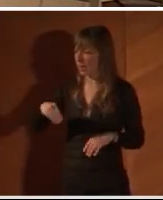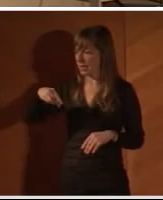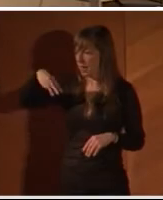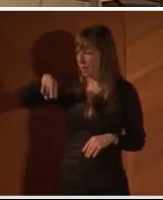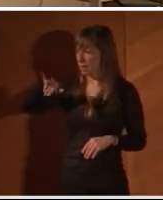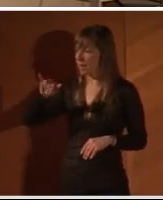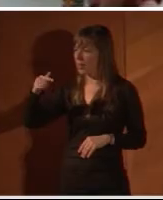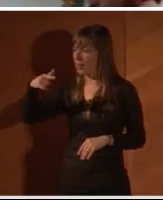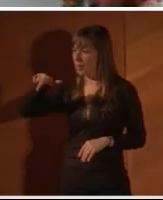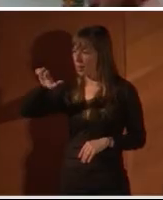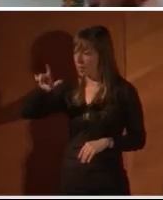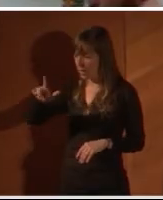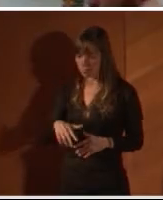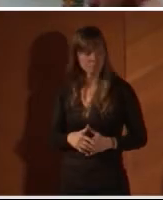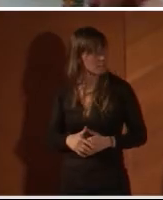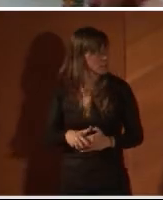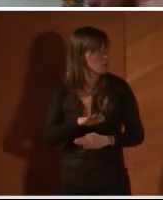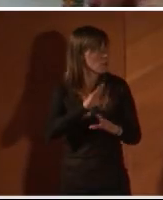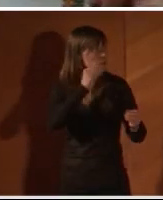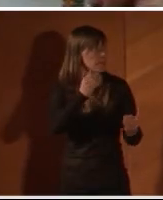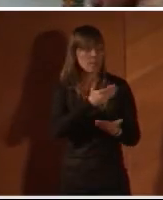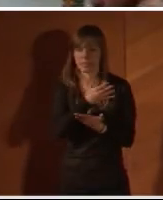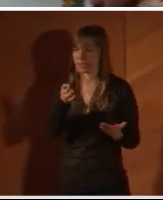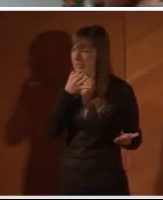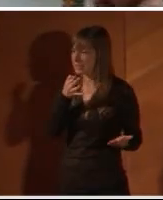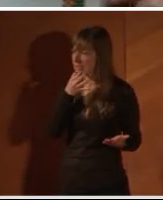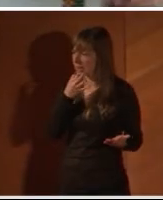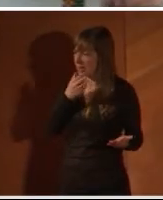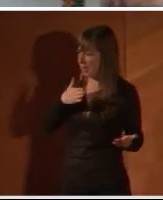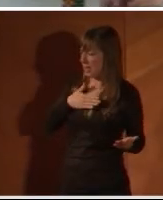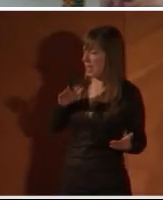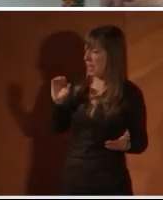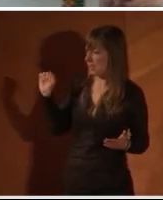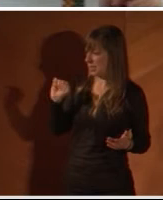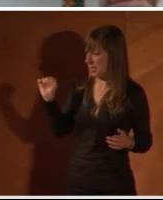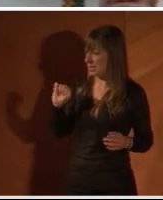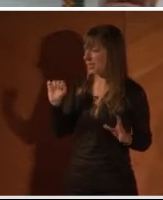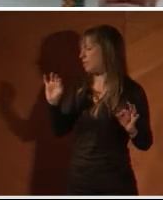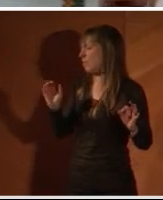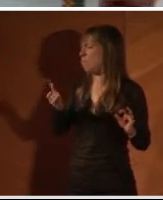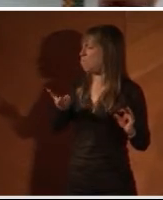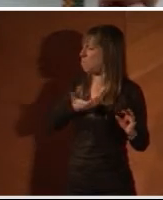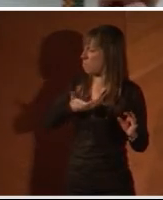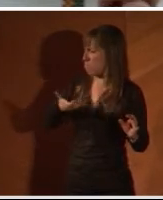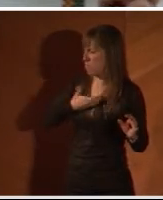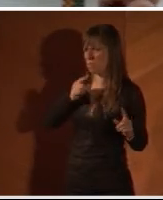Hola, buena tarde desde Sitges. Buenas tardes a todos. Sitges es un municipio internacional,